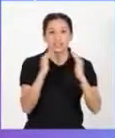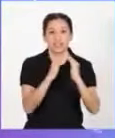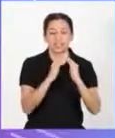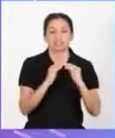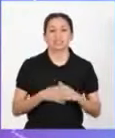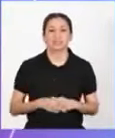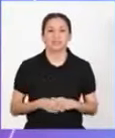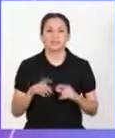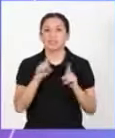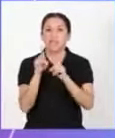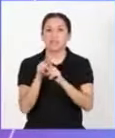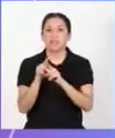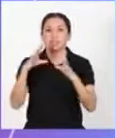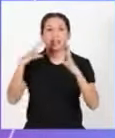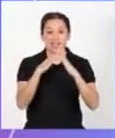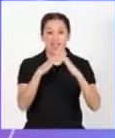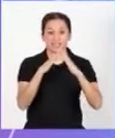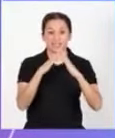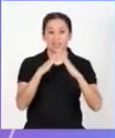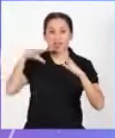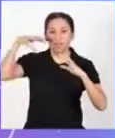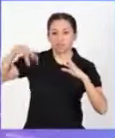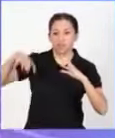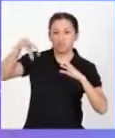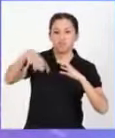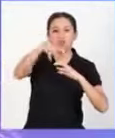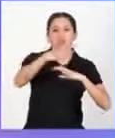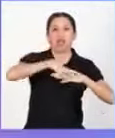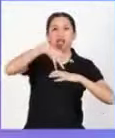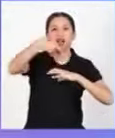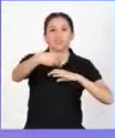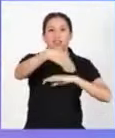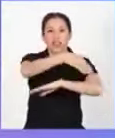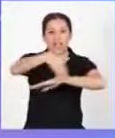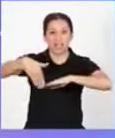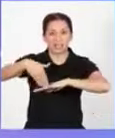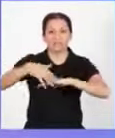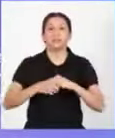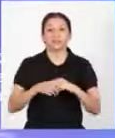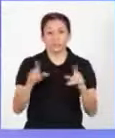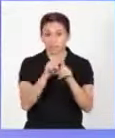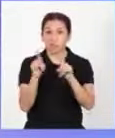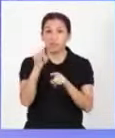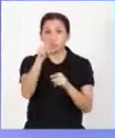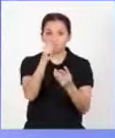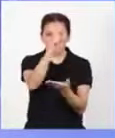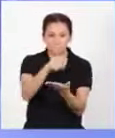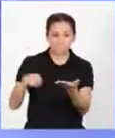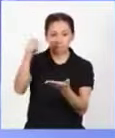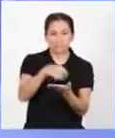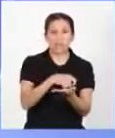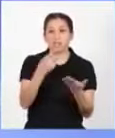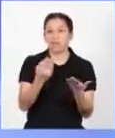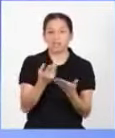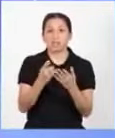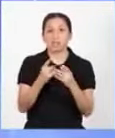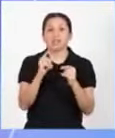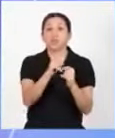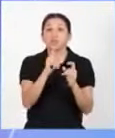alrededores. Y finalmente, señalar los